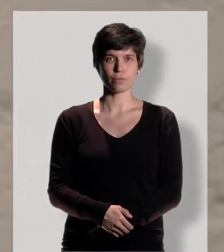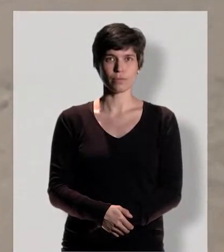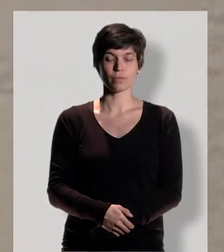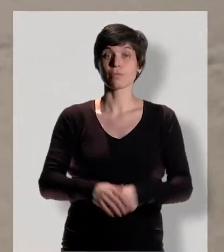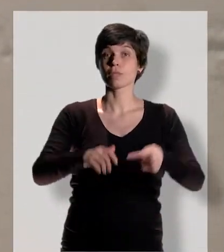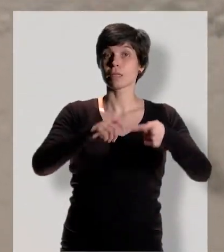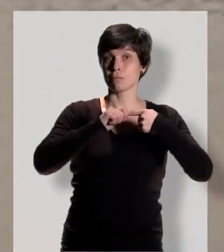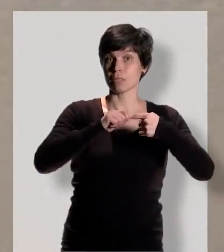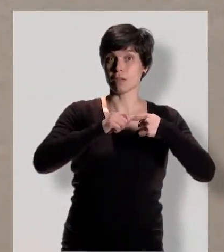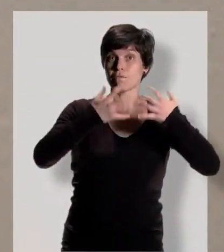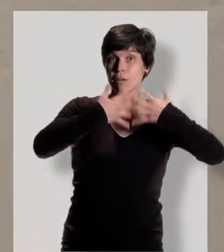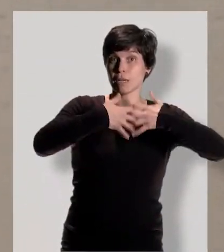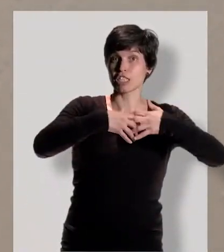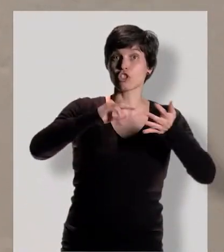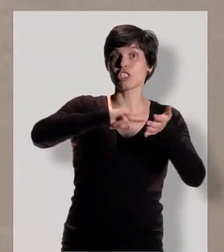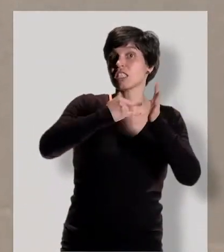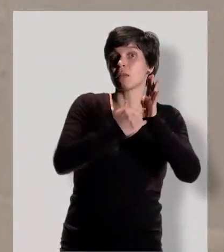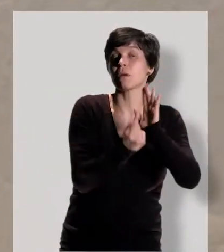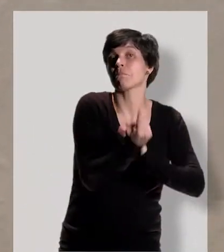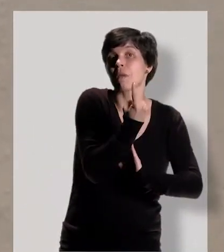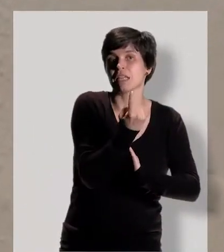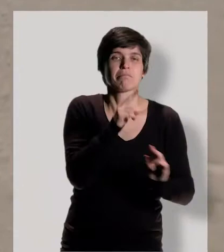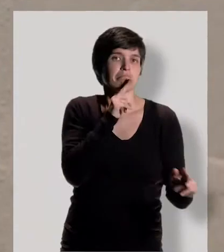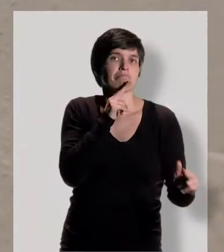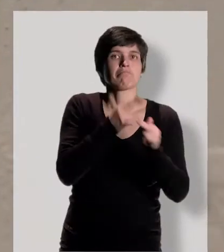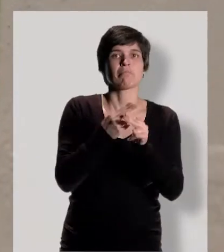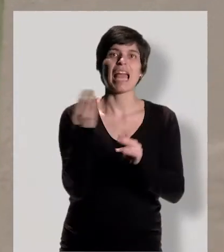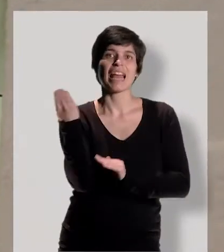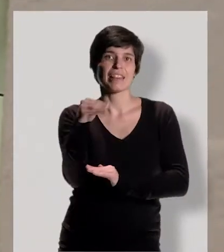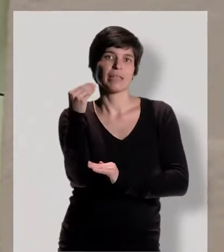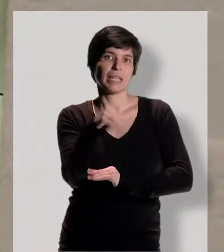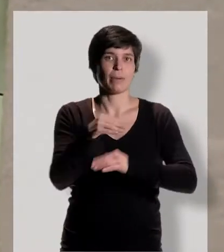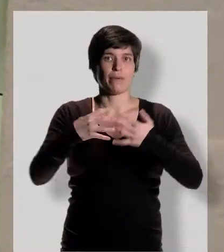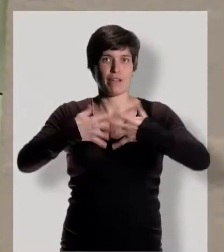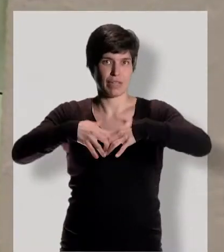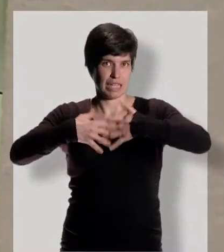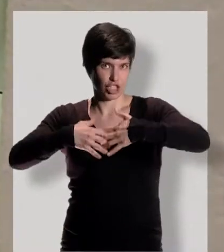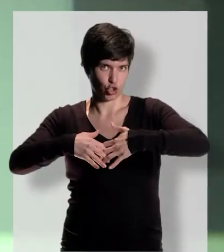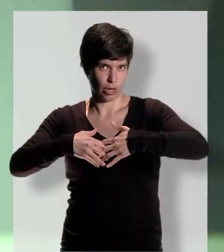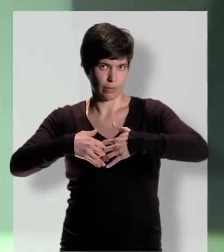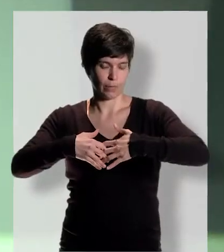Piezak egiteko sistemen artean, eransketa bidezko fabrikazioa dago.